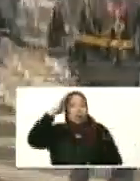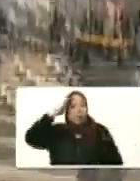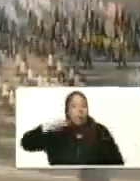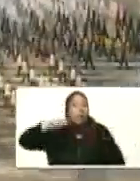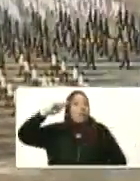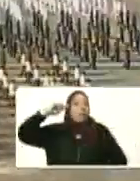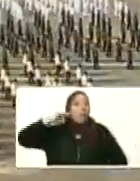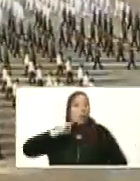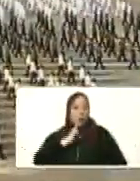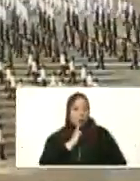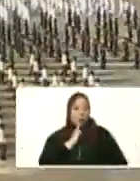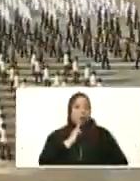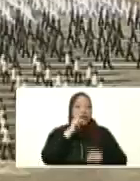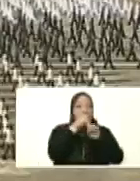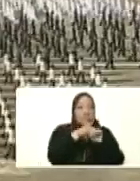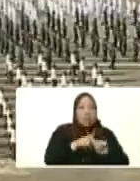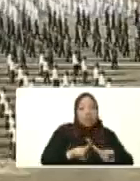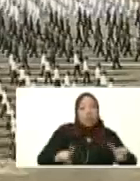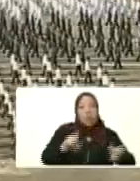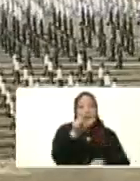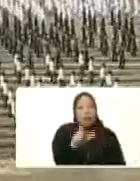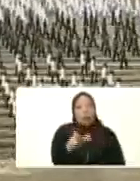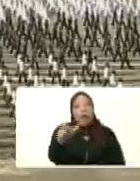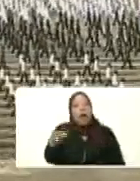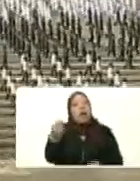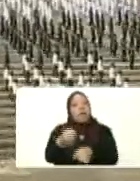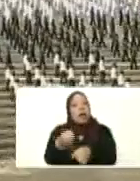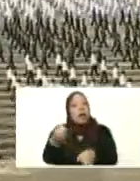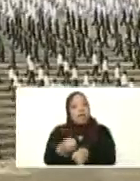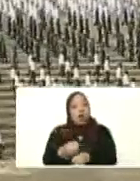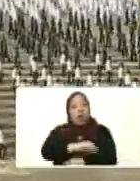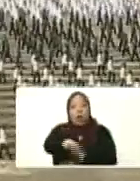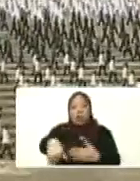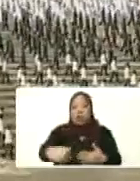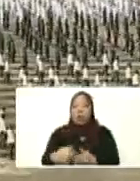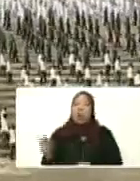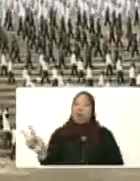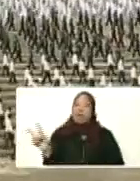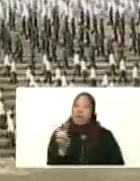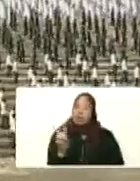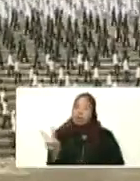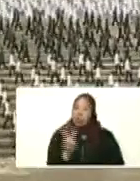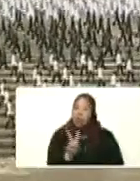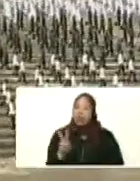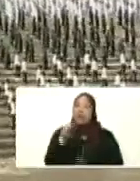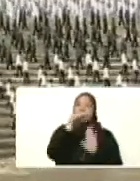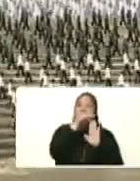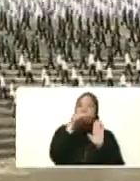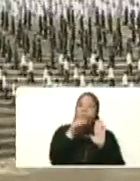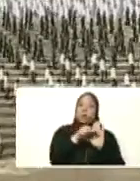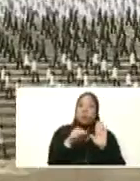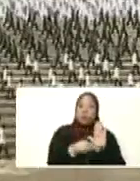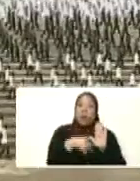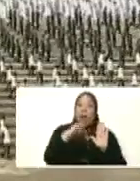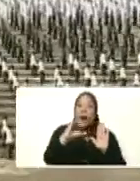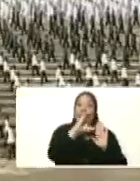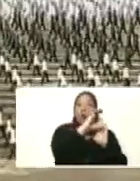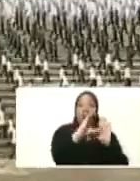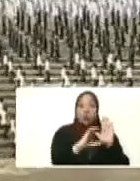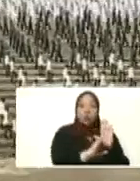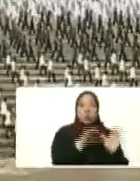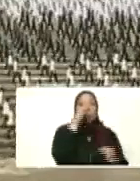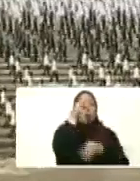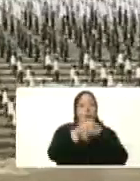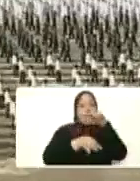desarrollarán distintas funciones en todo el territorio nacional, cumpliendo con lo estipulado por la Constitución de la